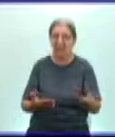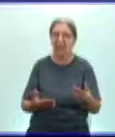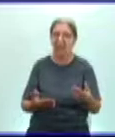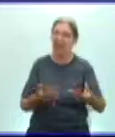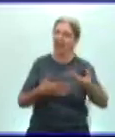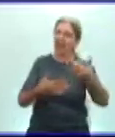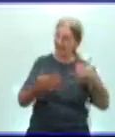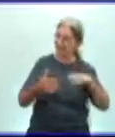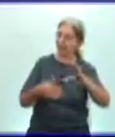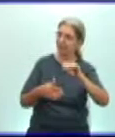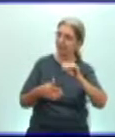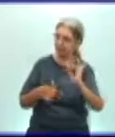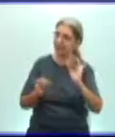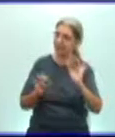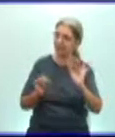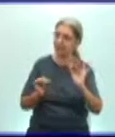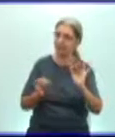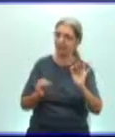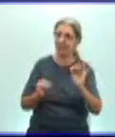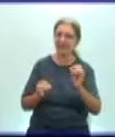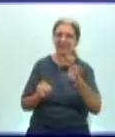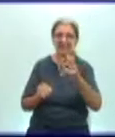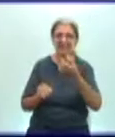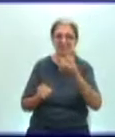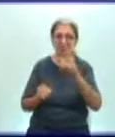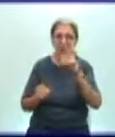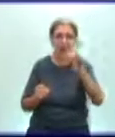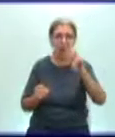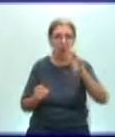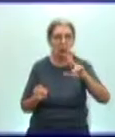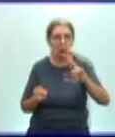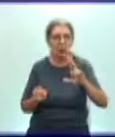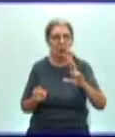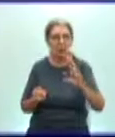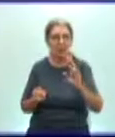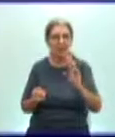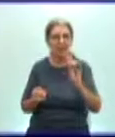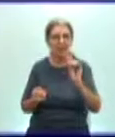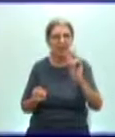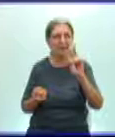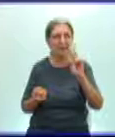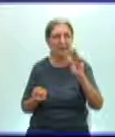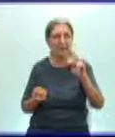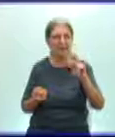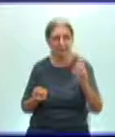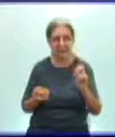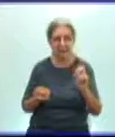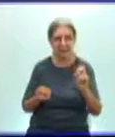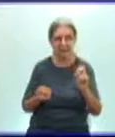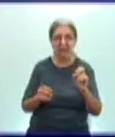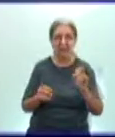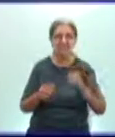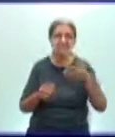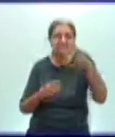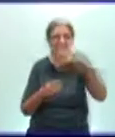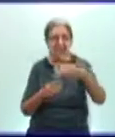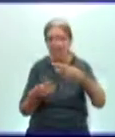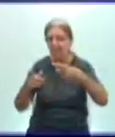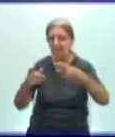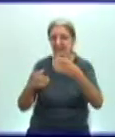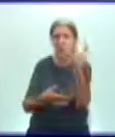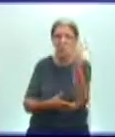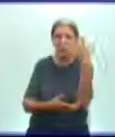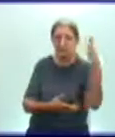algo brevemente. El viejo Dorne, que va con sus hijos a cazar al monte porque no hay otro modo de